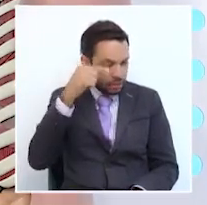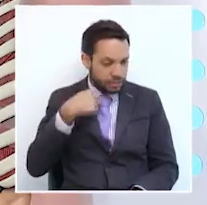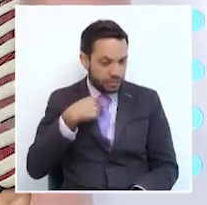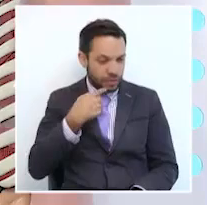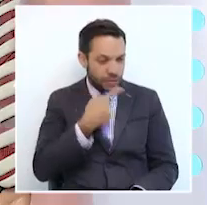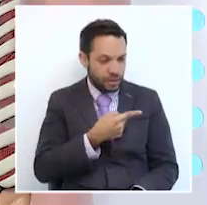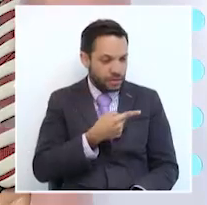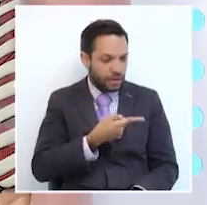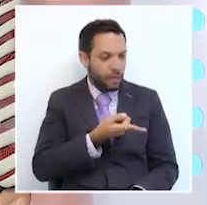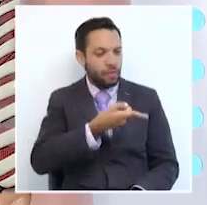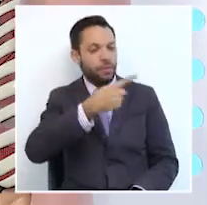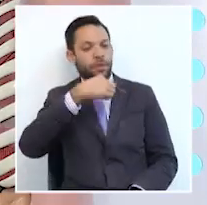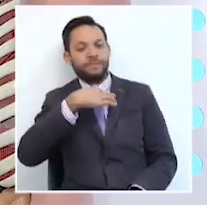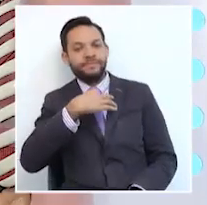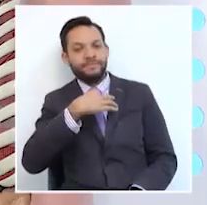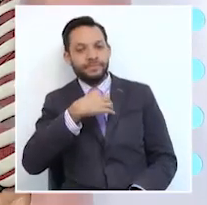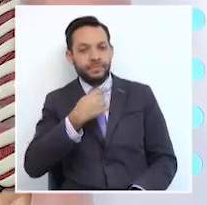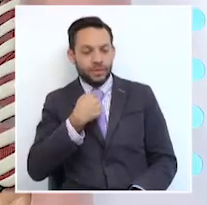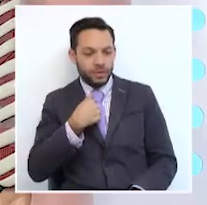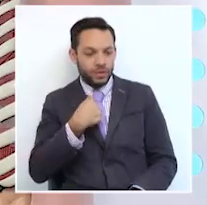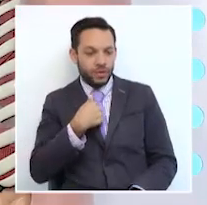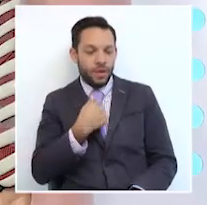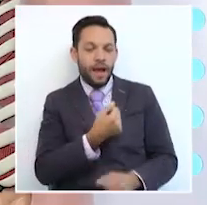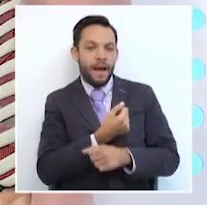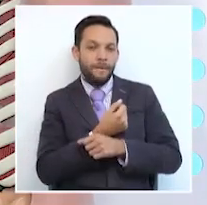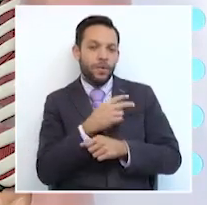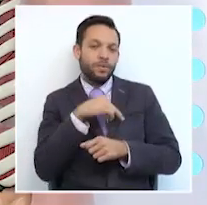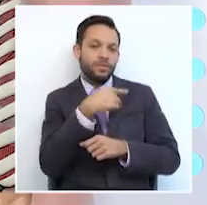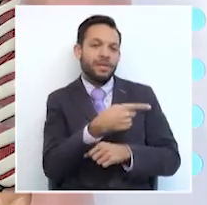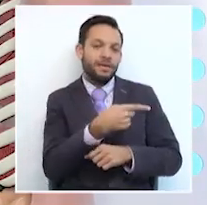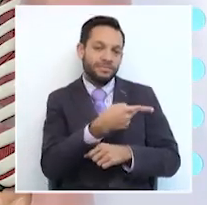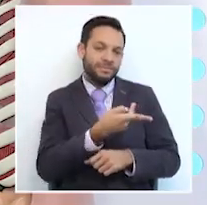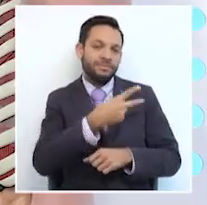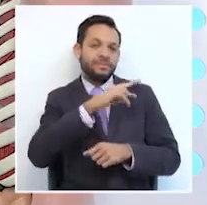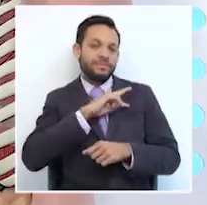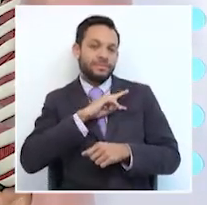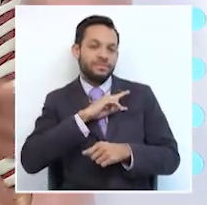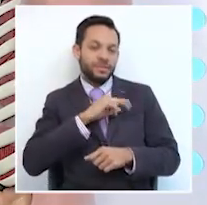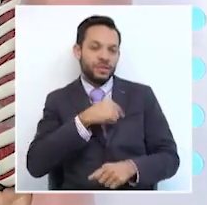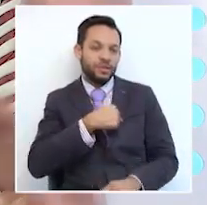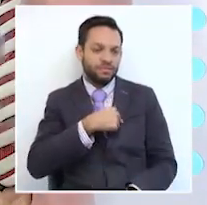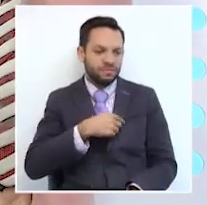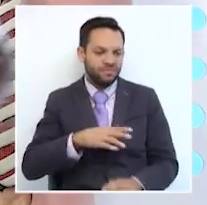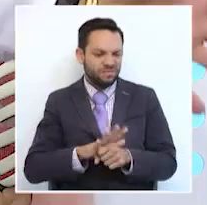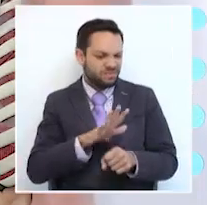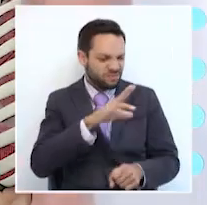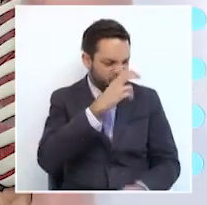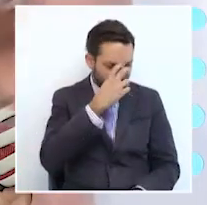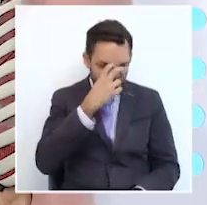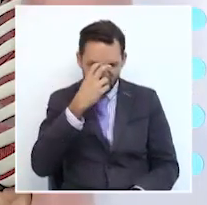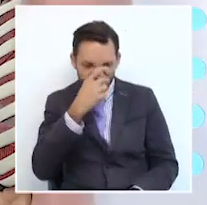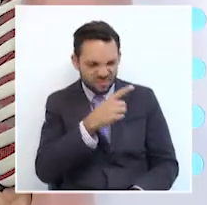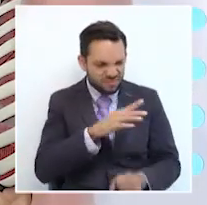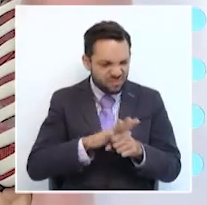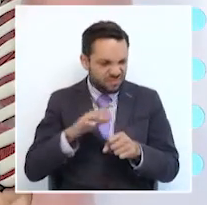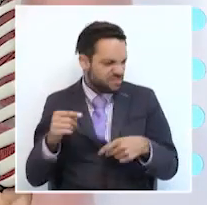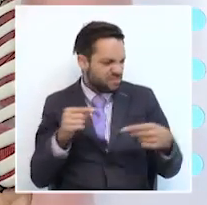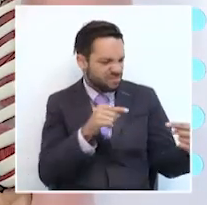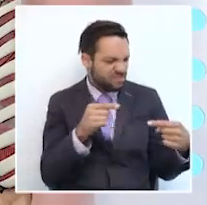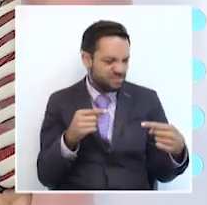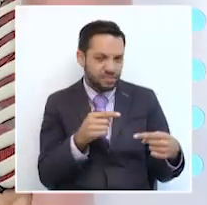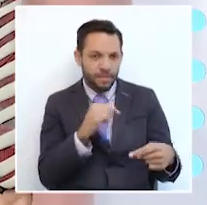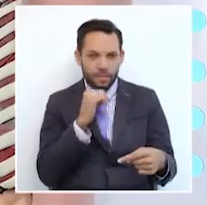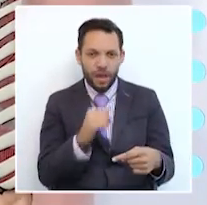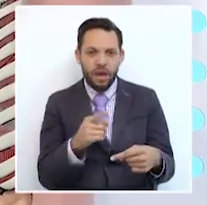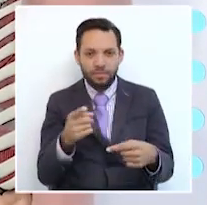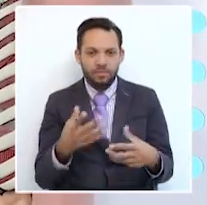se devuelve si yo doy amor pues me llega amor pero si yo todavía estoy imputado con todo el mundo diciendo y radio peleando y todo ahora pues